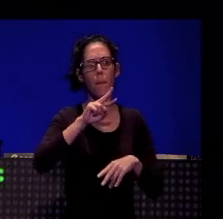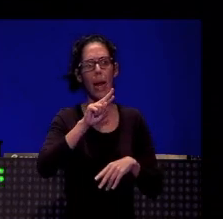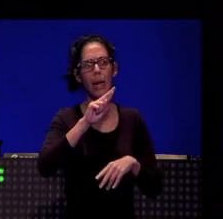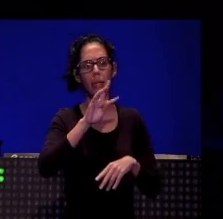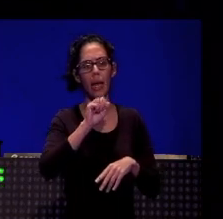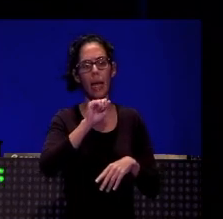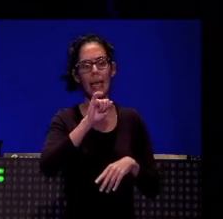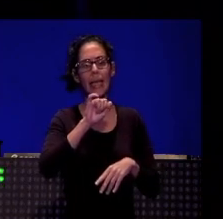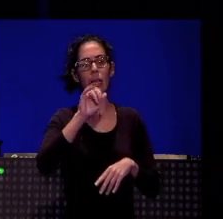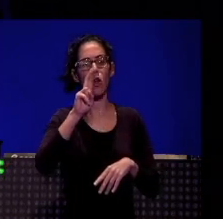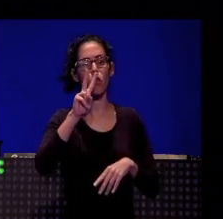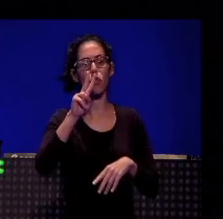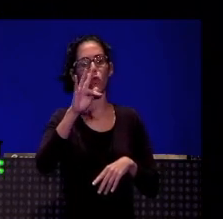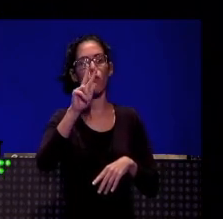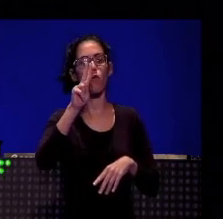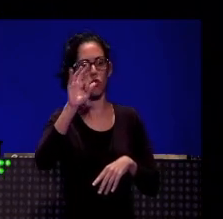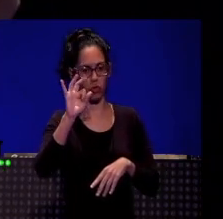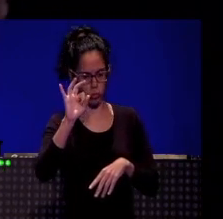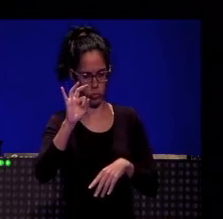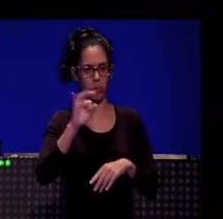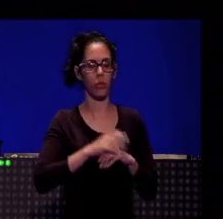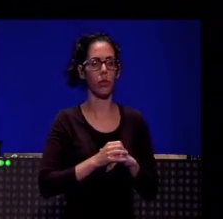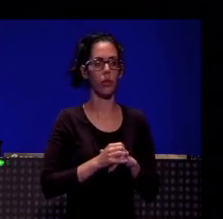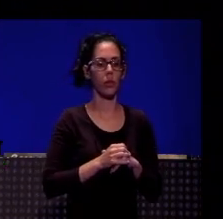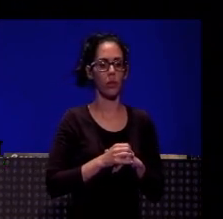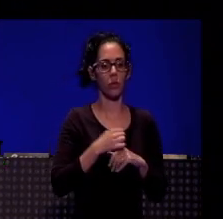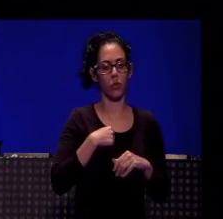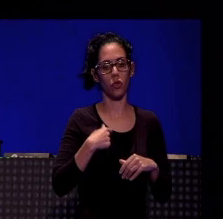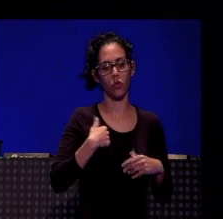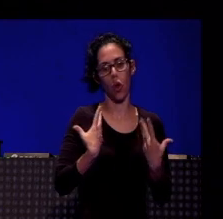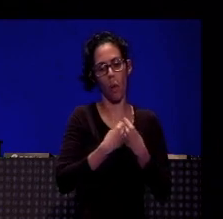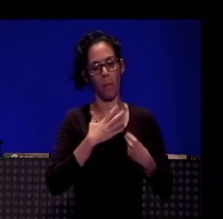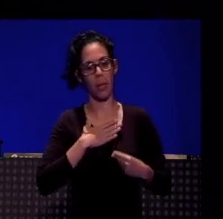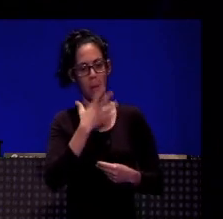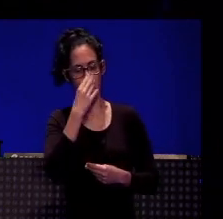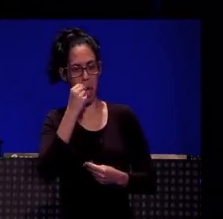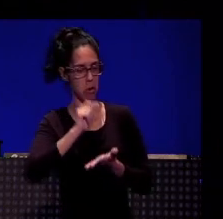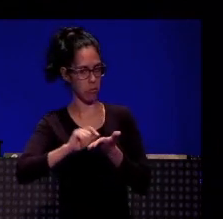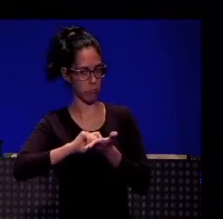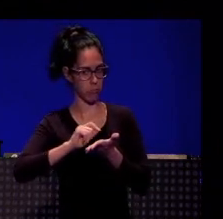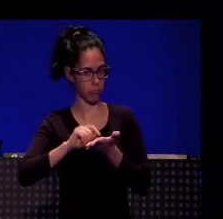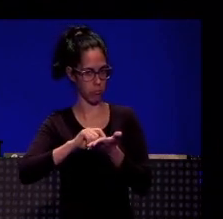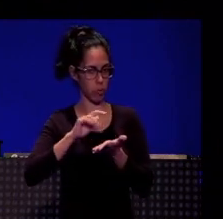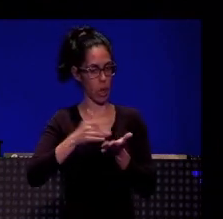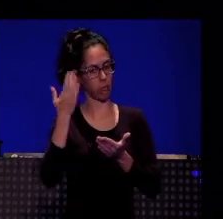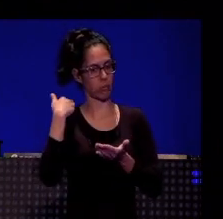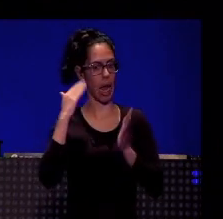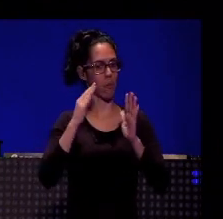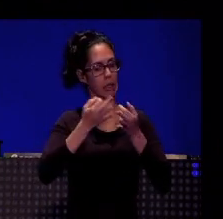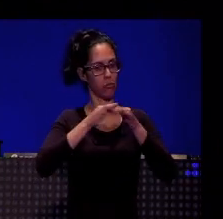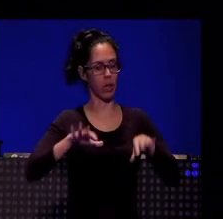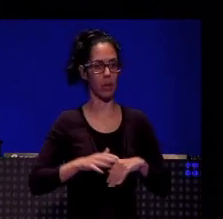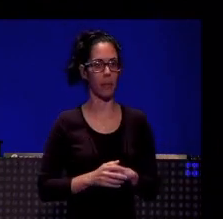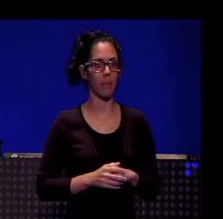a medias con mi perro mi perro también es narrador es un mono autobiográfico de mi época de soltera y entonces me coloqué hicimos